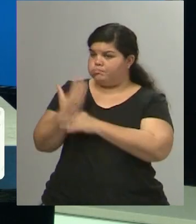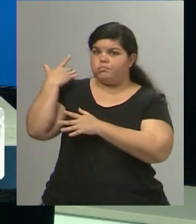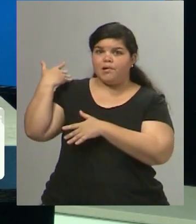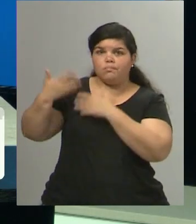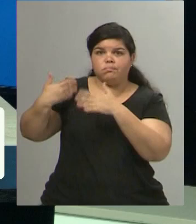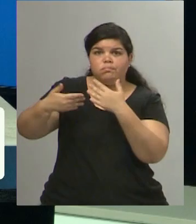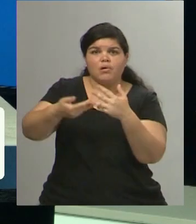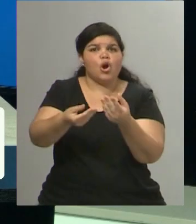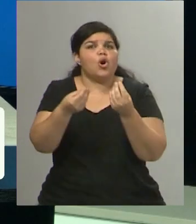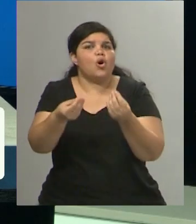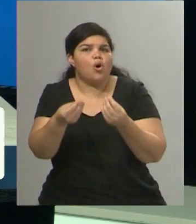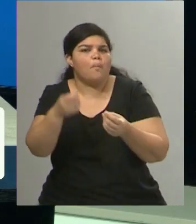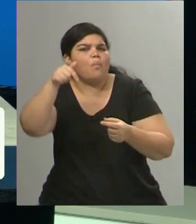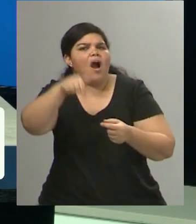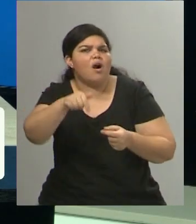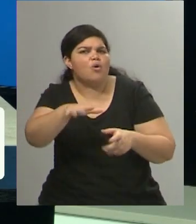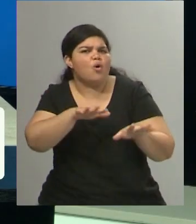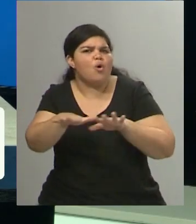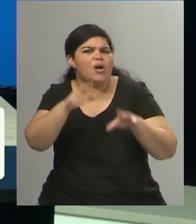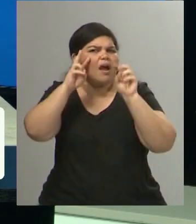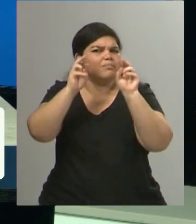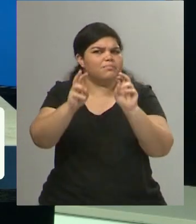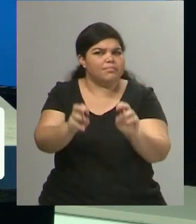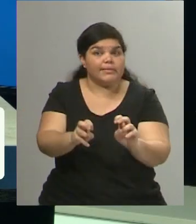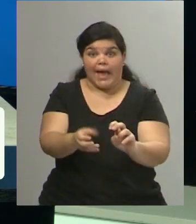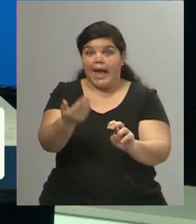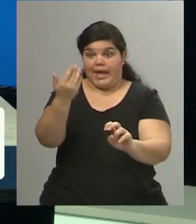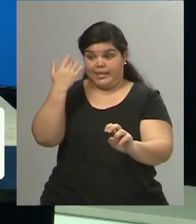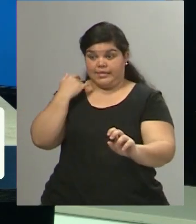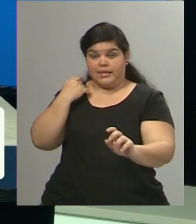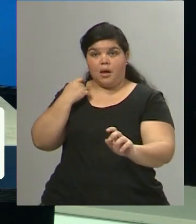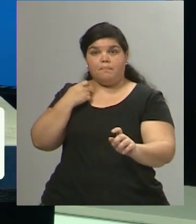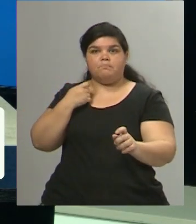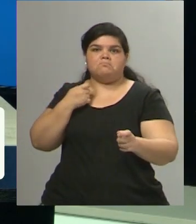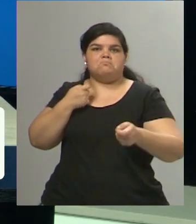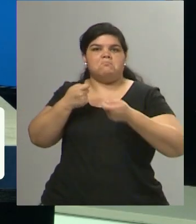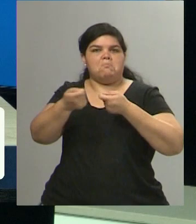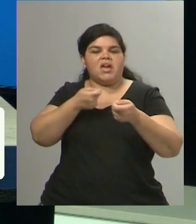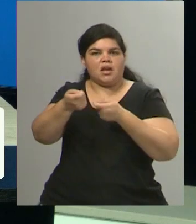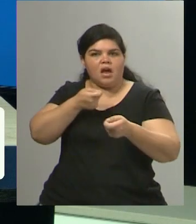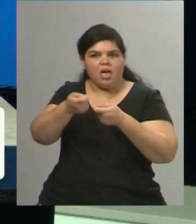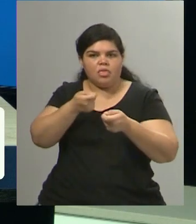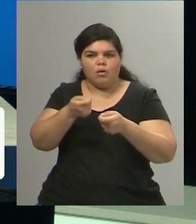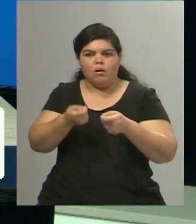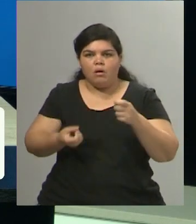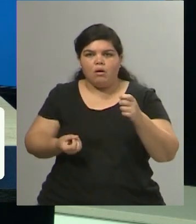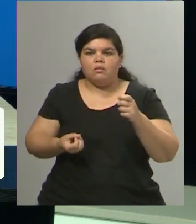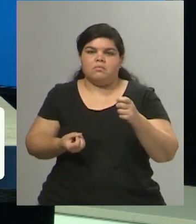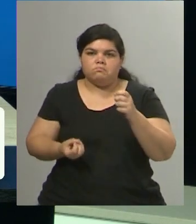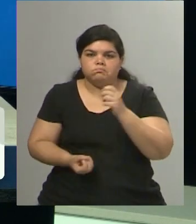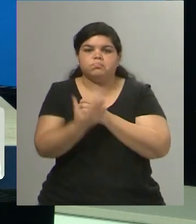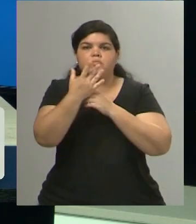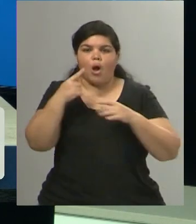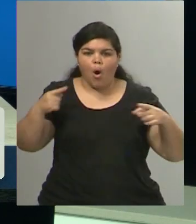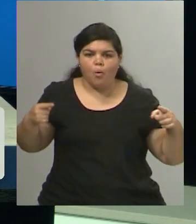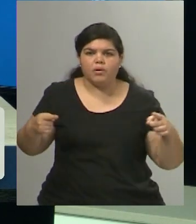todo preguntándonos si ese mercado que fue concebido y ese bloque que fue concebido con ciertos objetivos ha